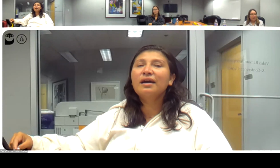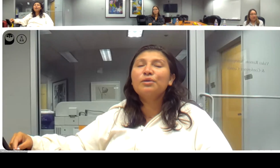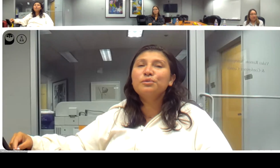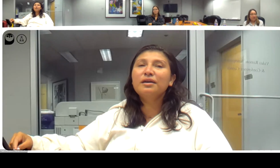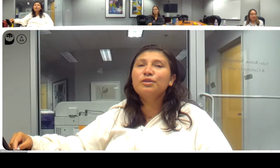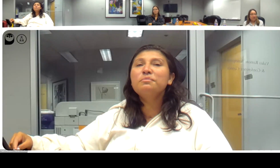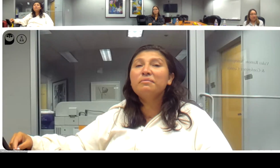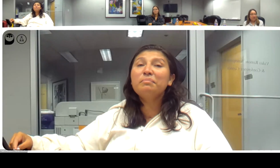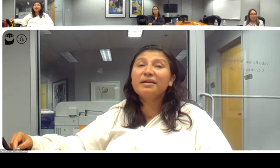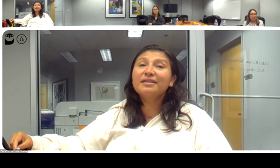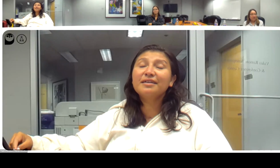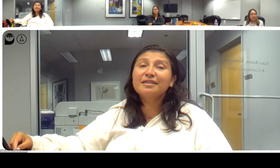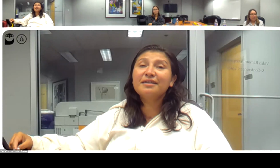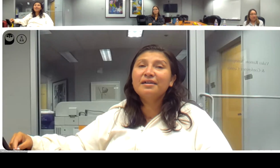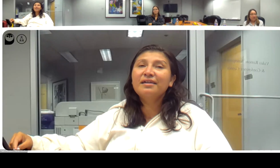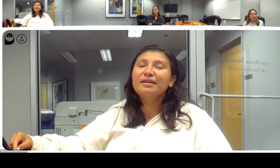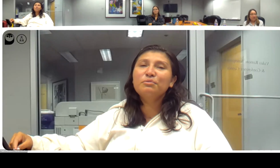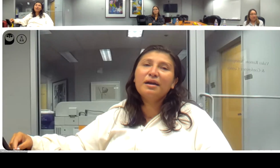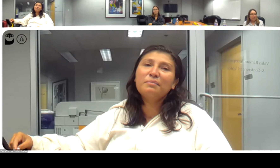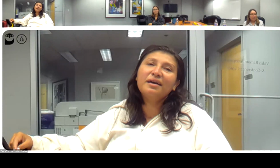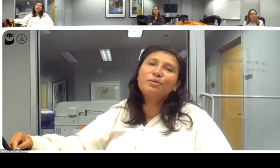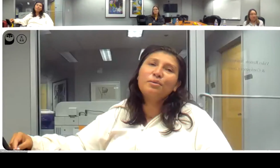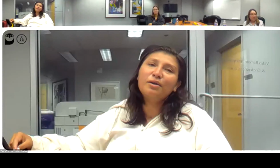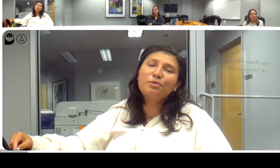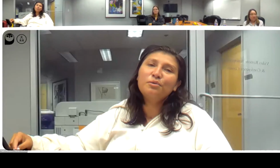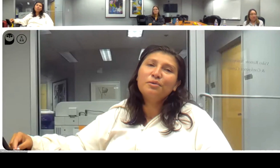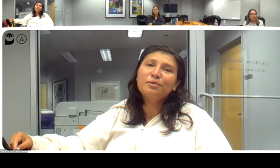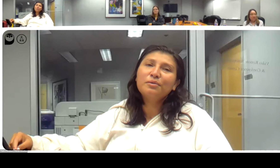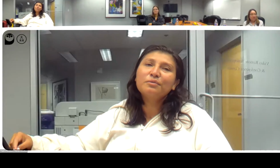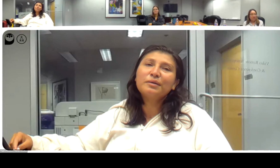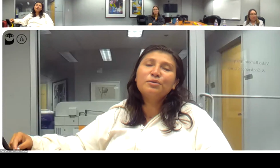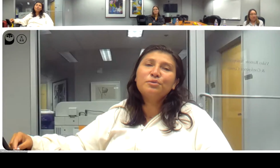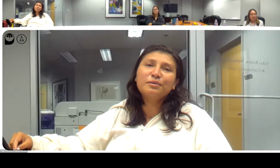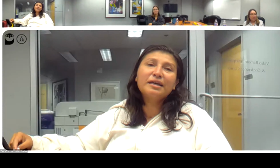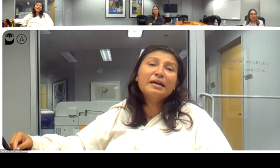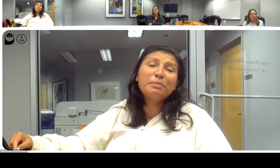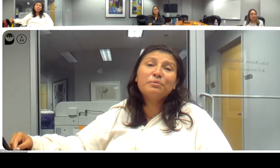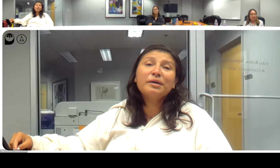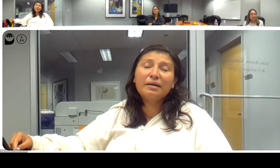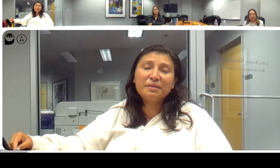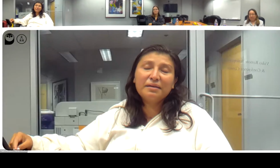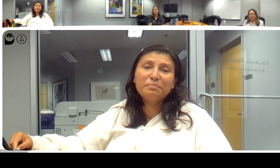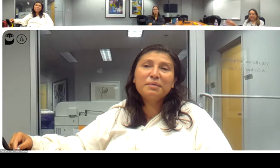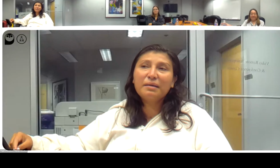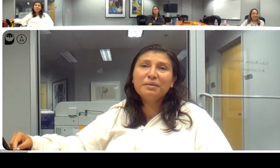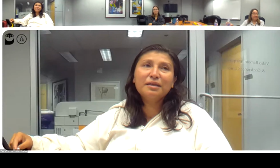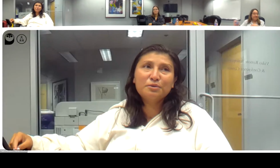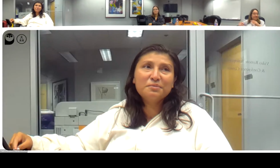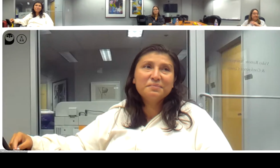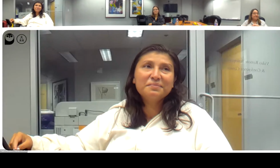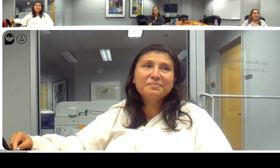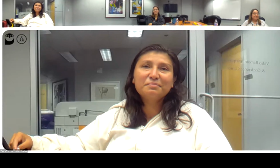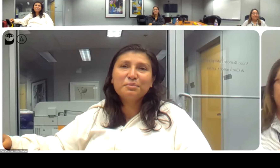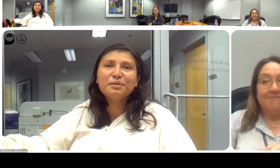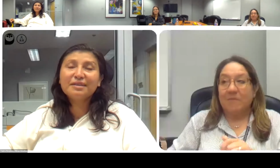que algún día Dios me va a parar de esa silla y voy a caminar algo renca, pero voy a caminar, primeramente